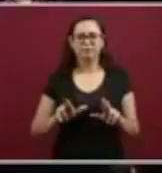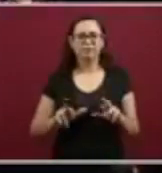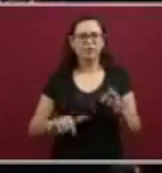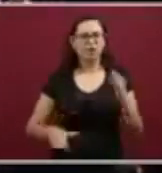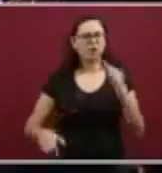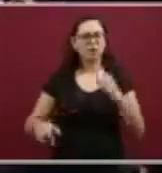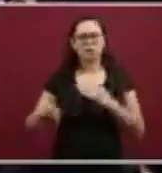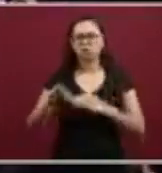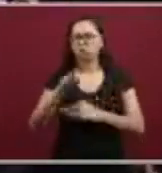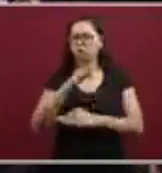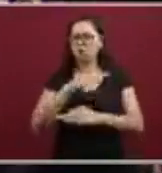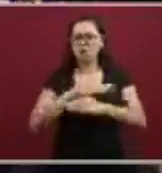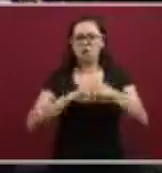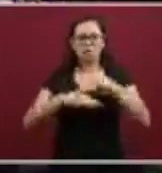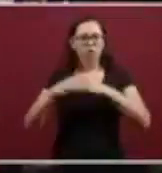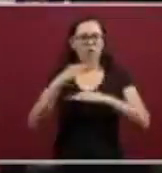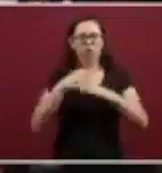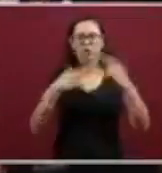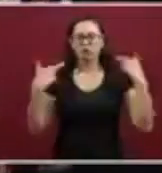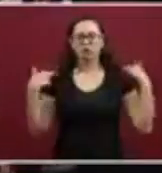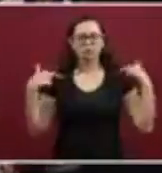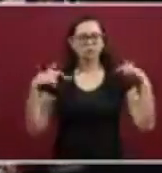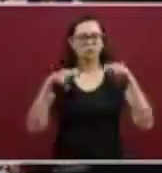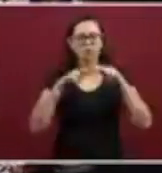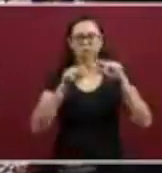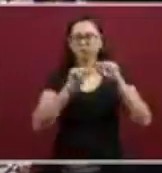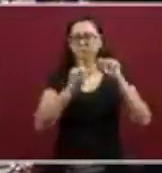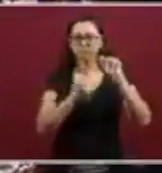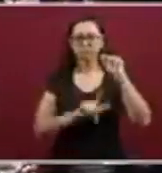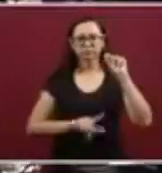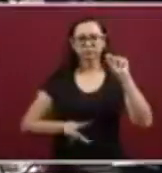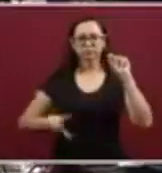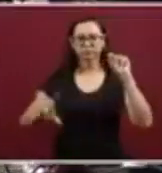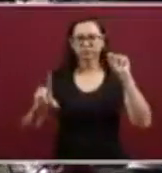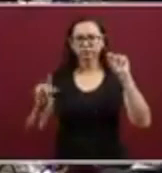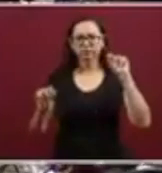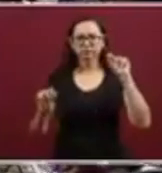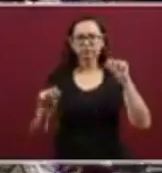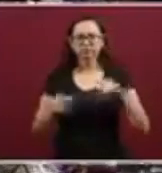todos los educadores de México.